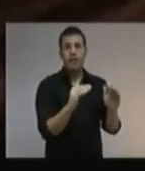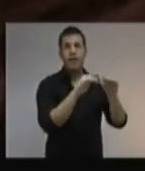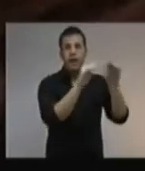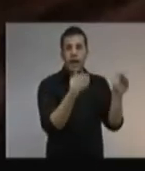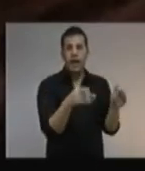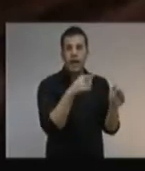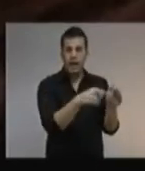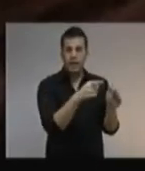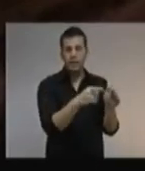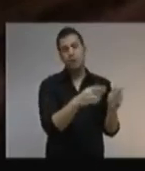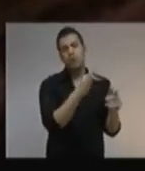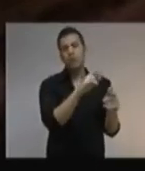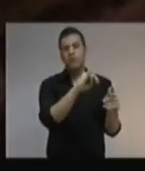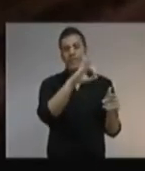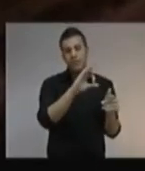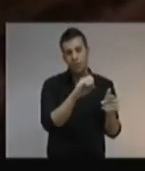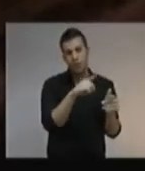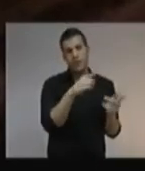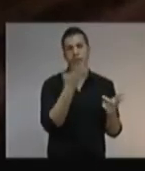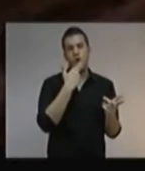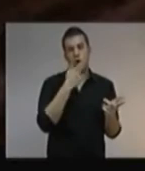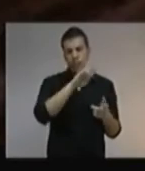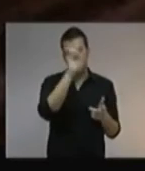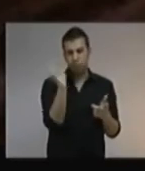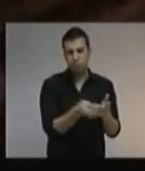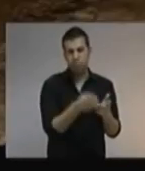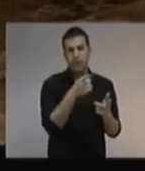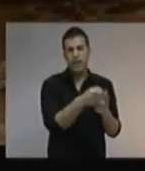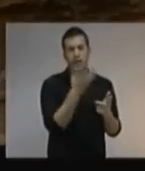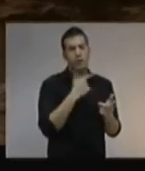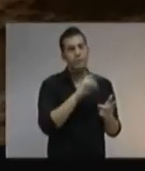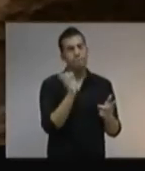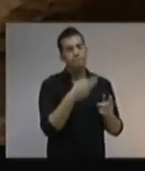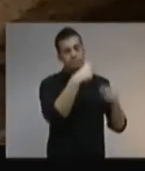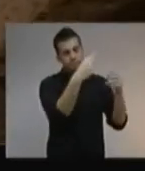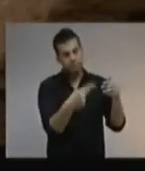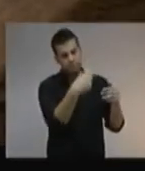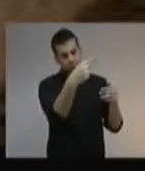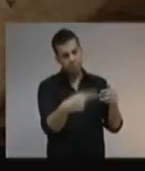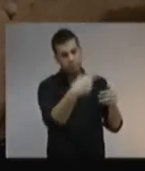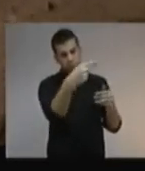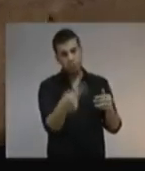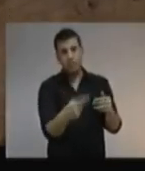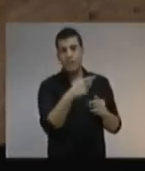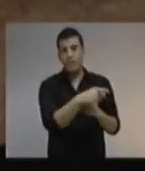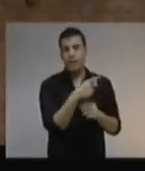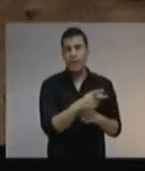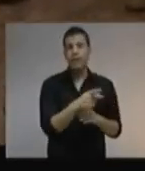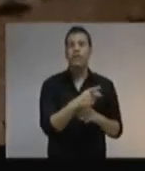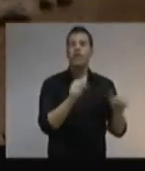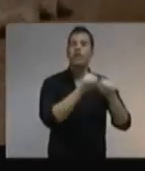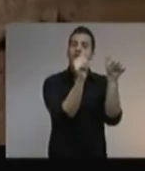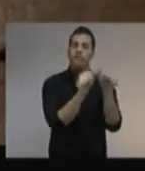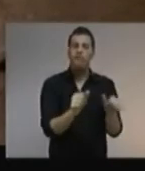presenta un friso polícromo decorado con diversos colores, y que presenta multitud